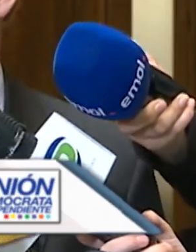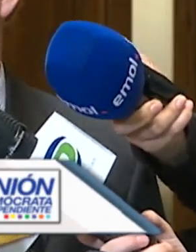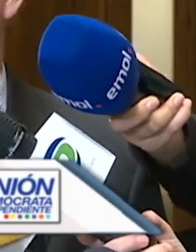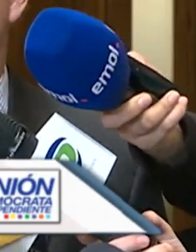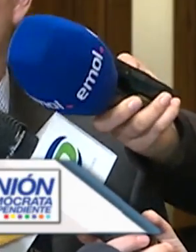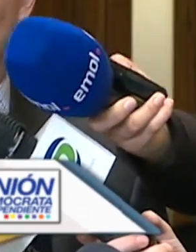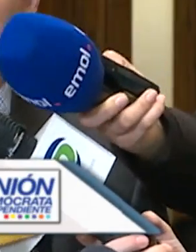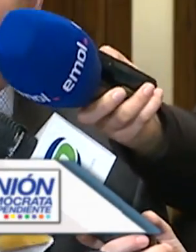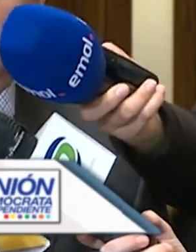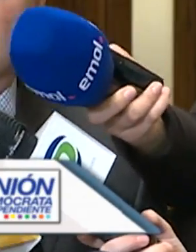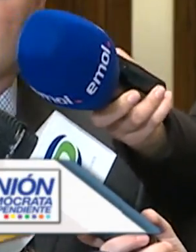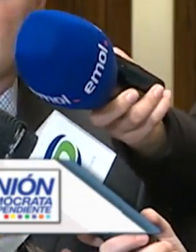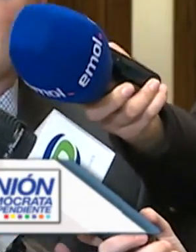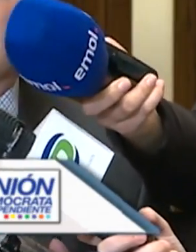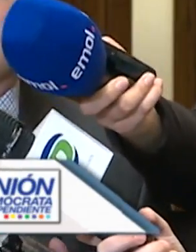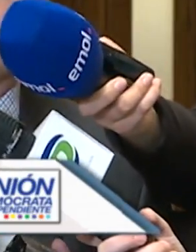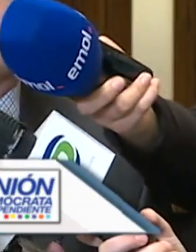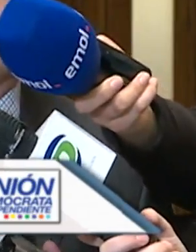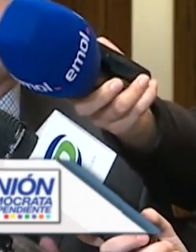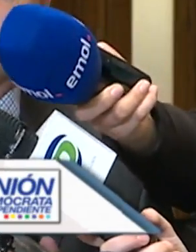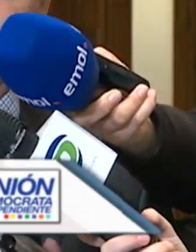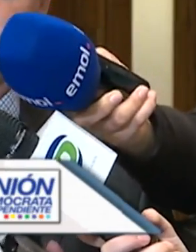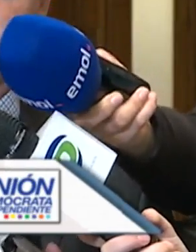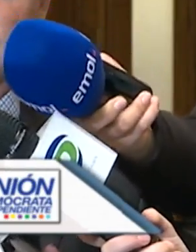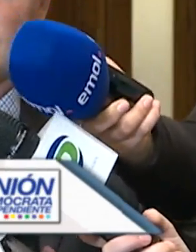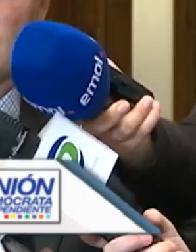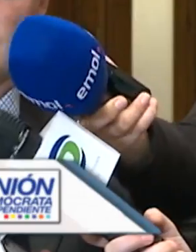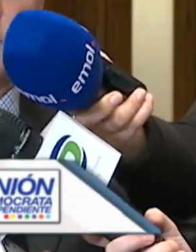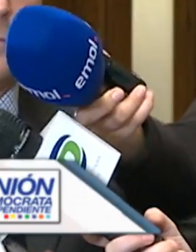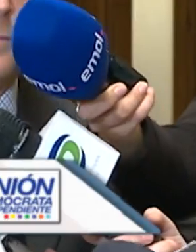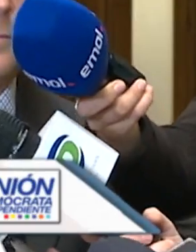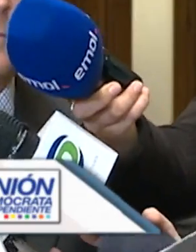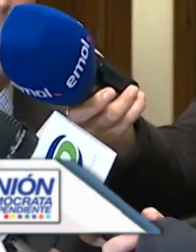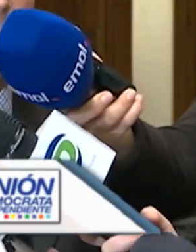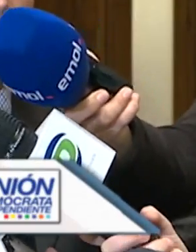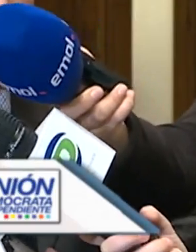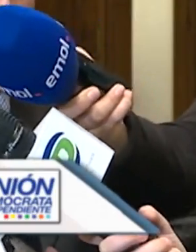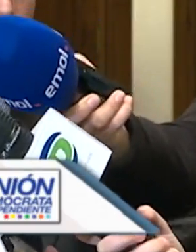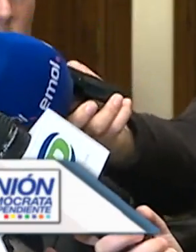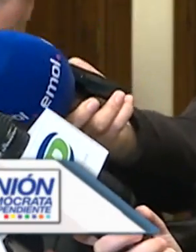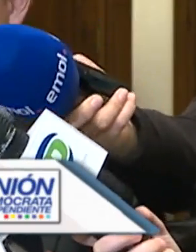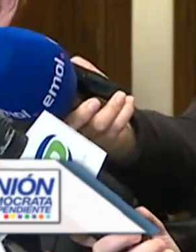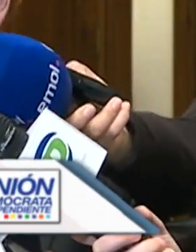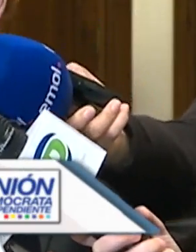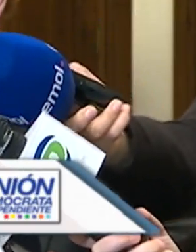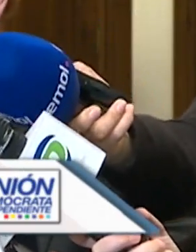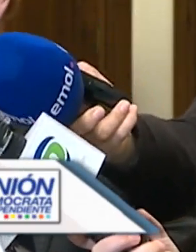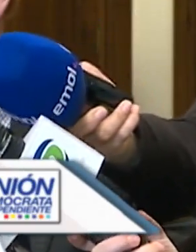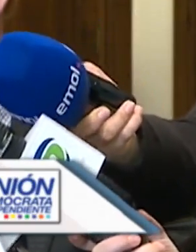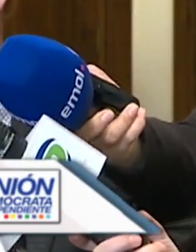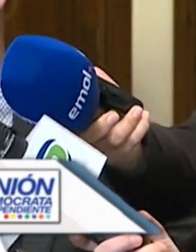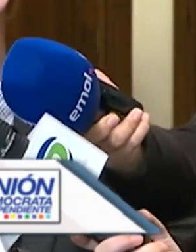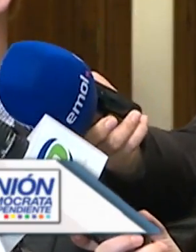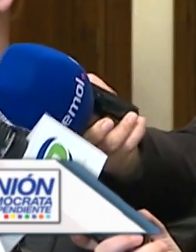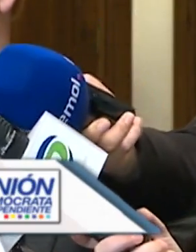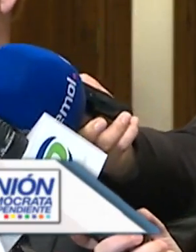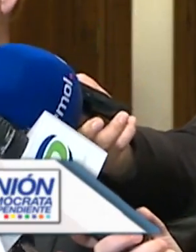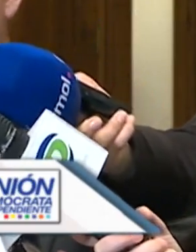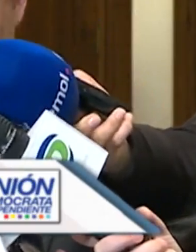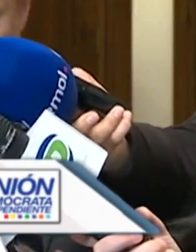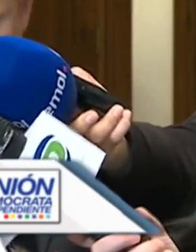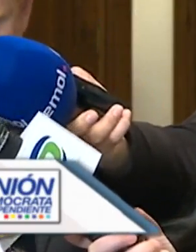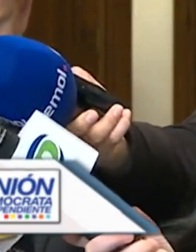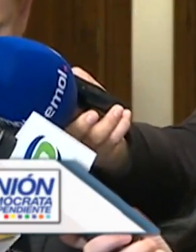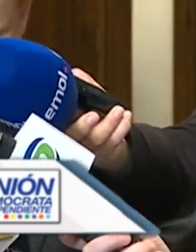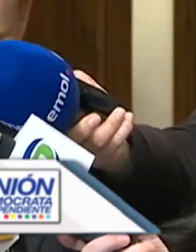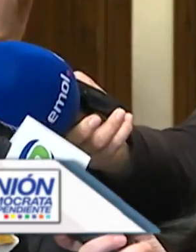segundo lugar si se pierde el ticket bueno hoy día ya existen los mecanismos tecnológicos para asegurar que ellos sean quienes marquen el ingreso y la salida y otra cosa